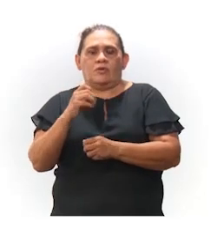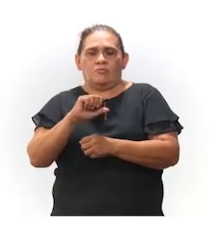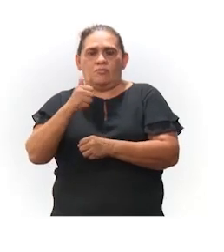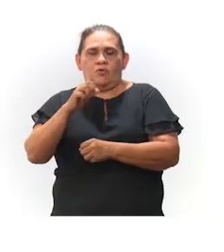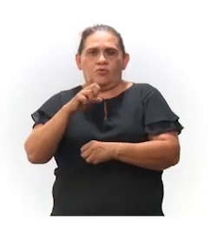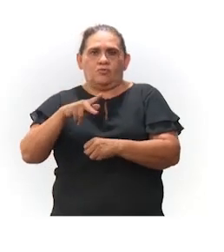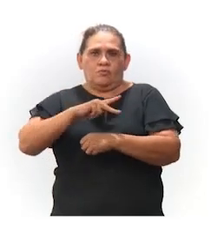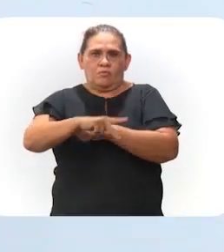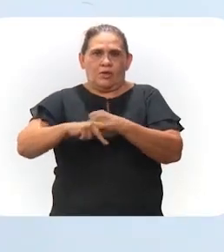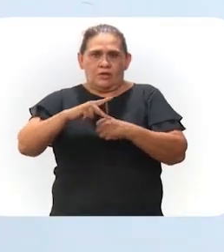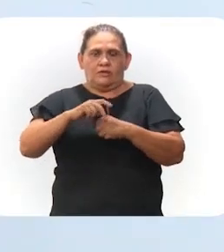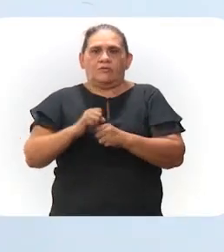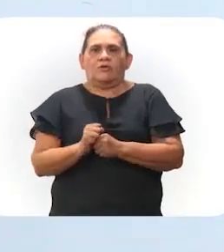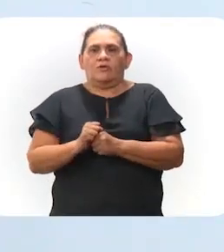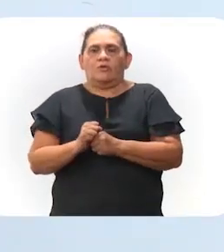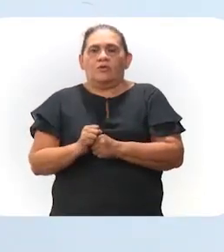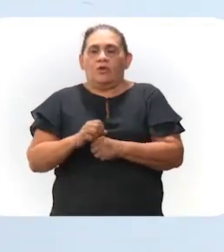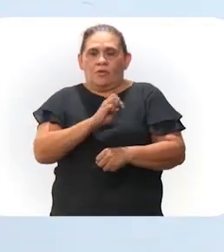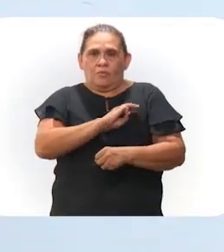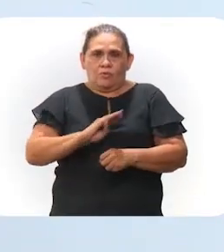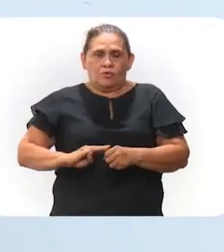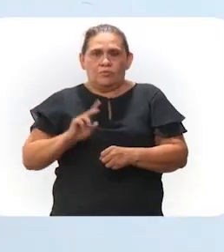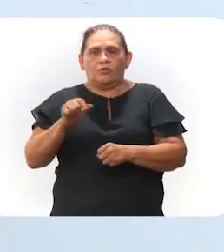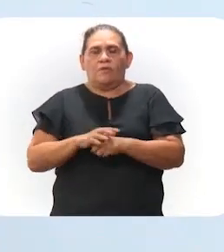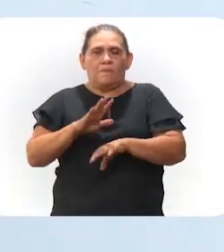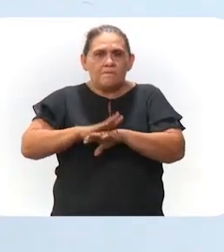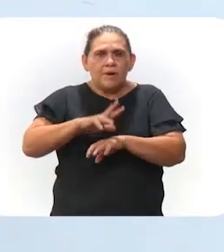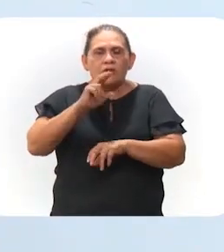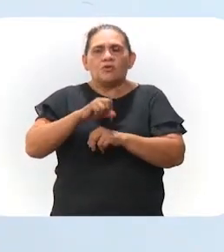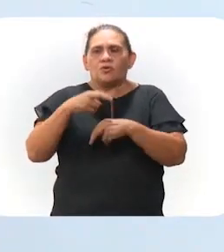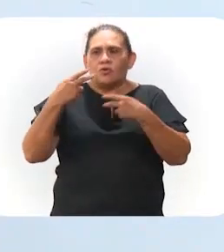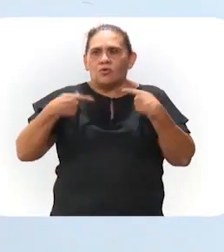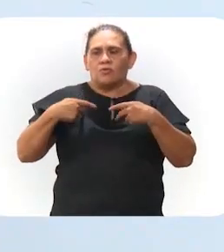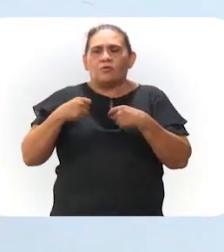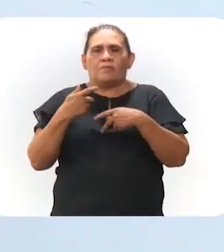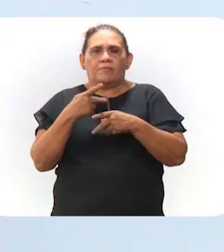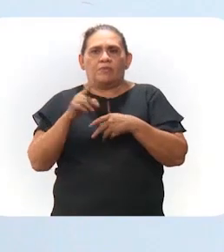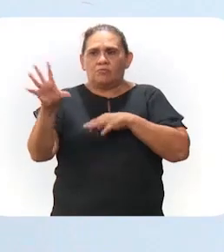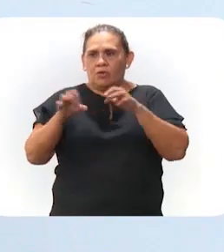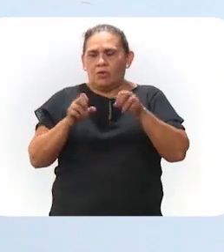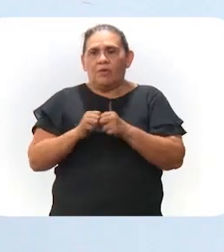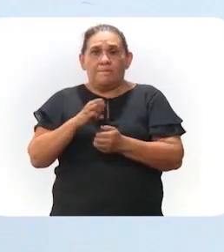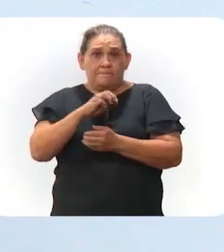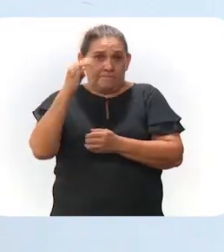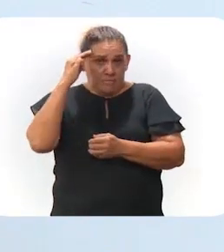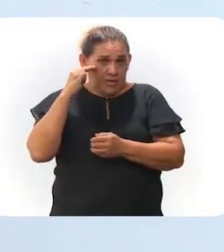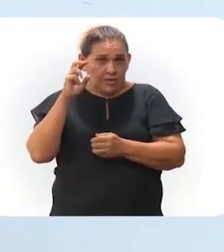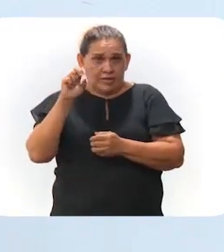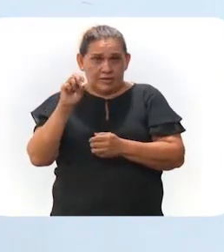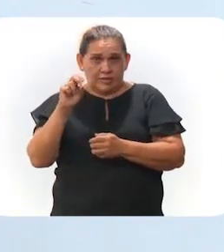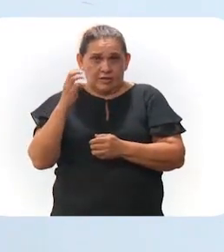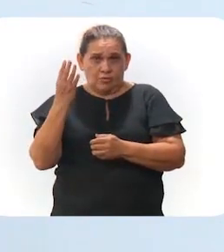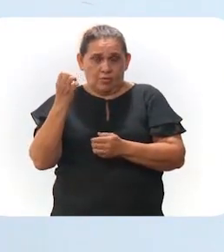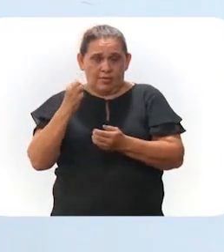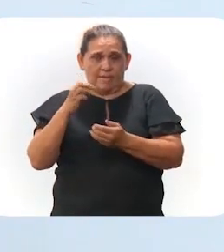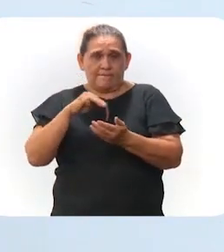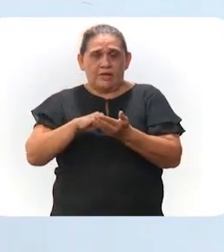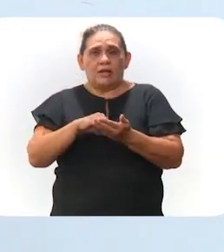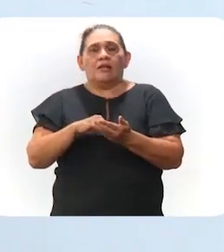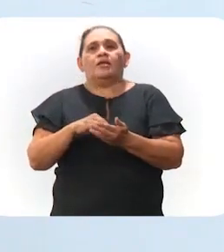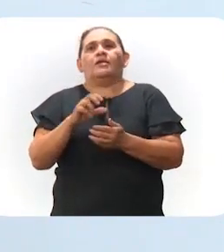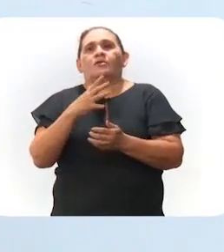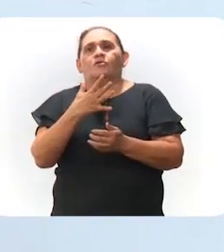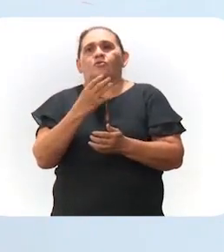otro estado. Los municipios de Yucatán con mayor número de personas contagiadas son Mérida con